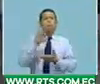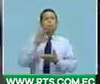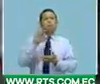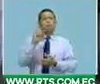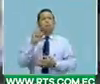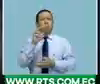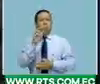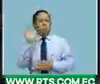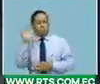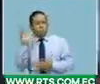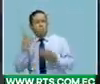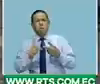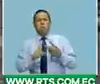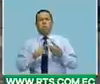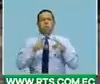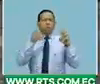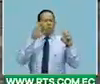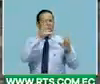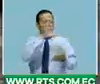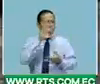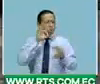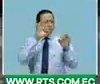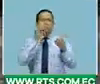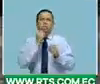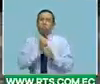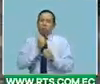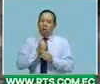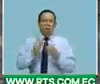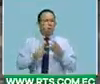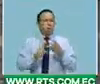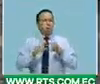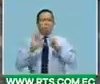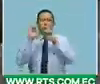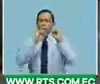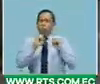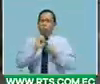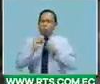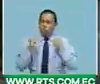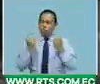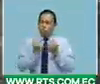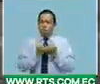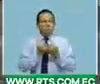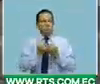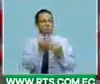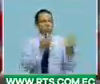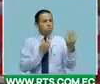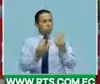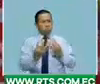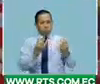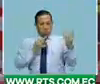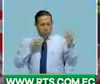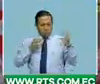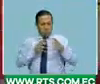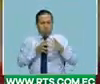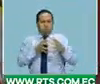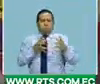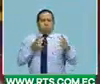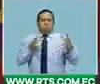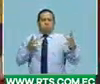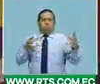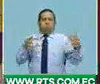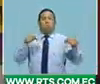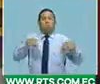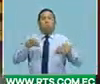de Trabajadores del Guayas, entre otras organizaciones sociales que se sumaron a la jornada de manifestaciones de este